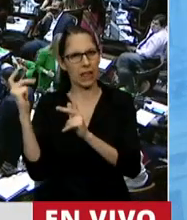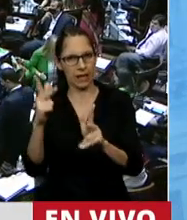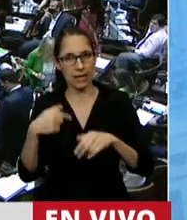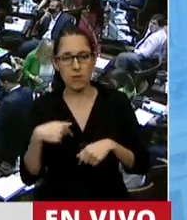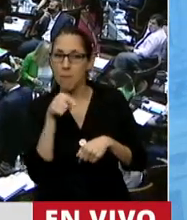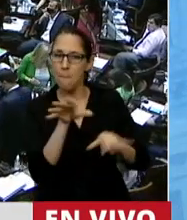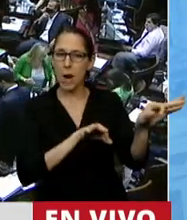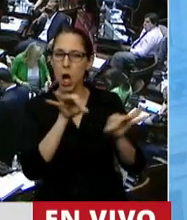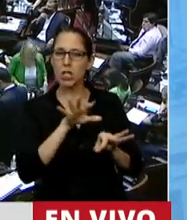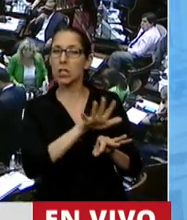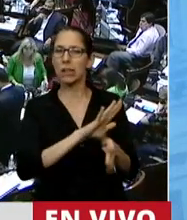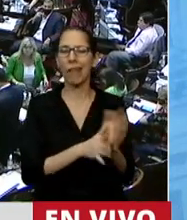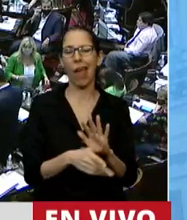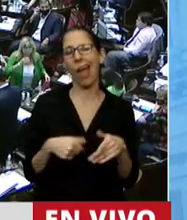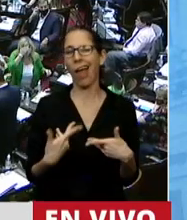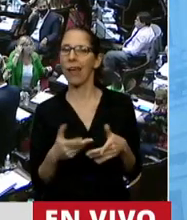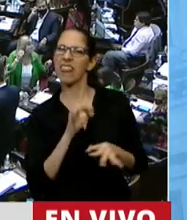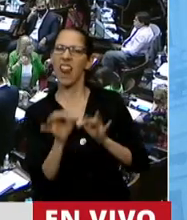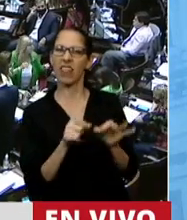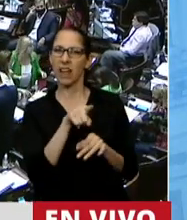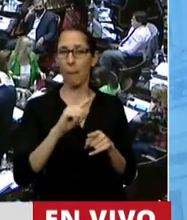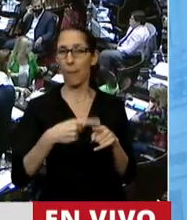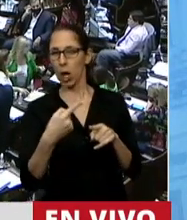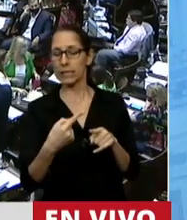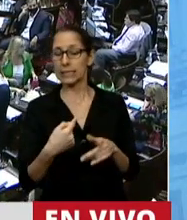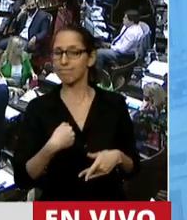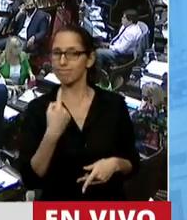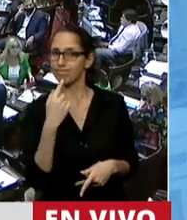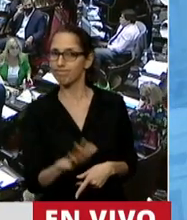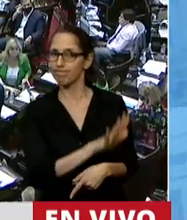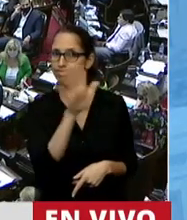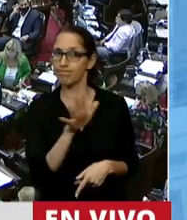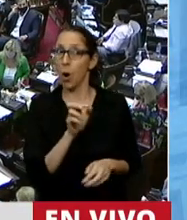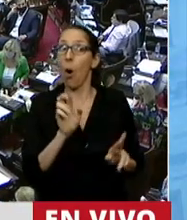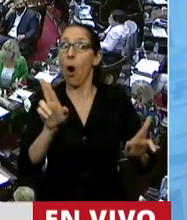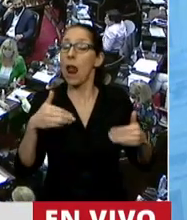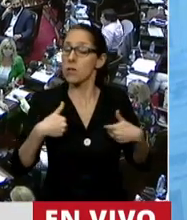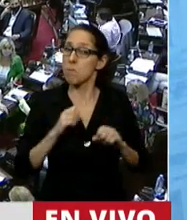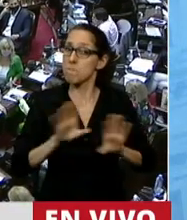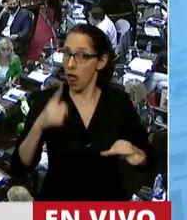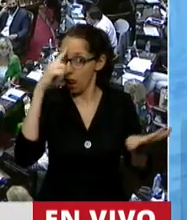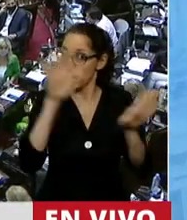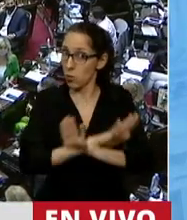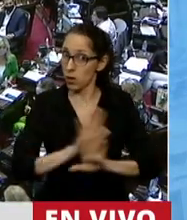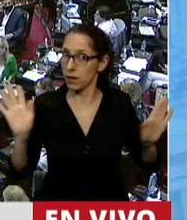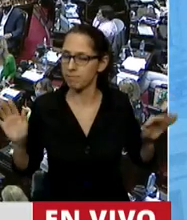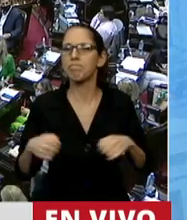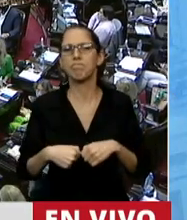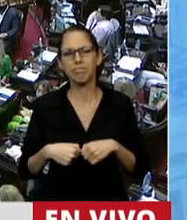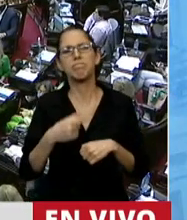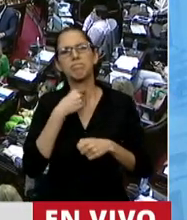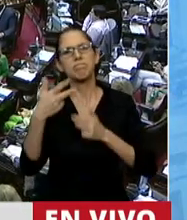de estos proyectos. Ojalá de corazón me equivoque. Voy a hacer mención al artículo